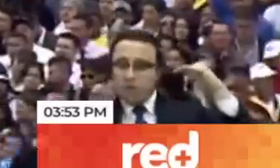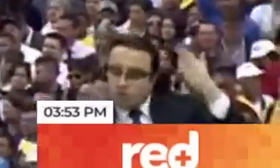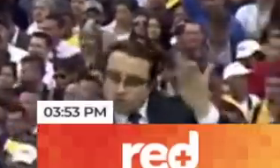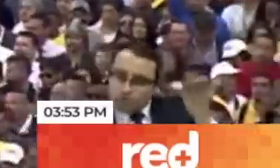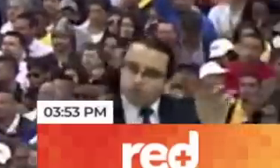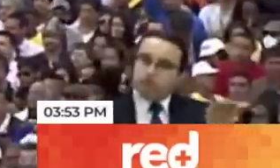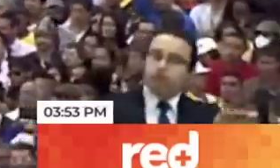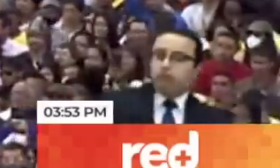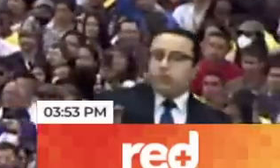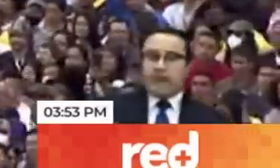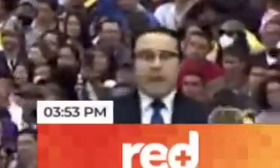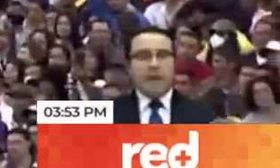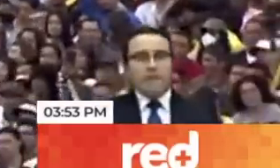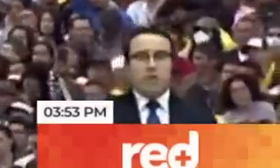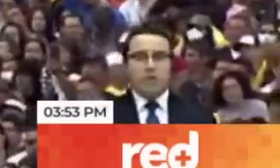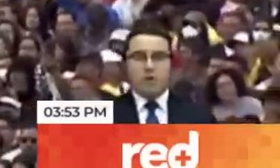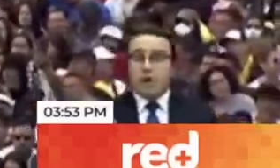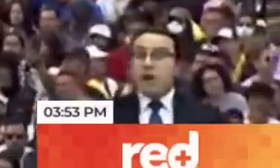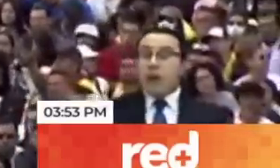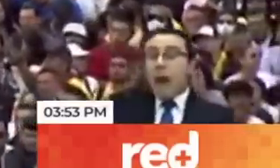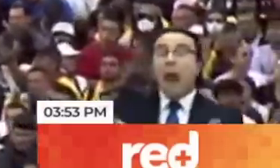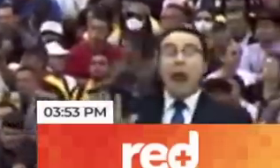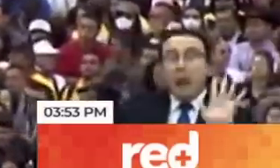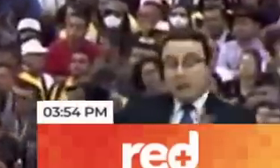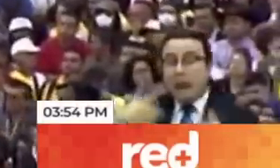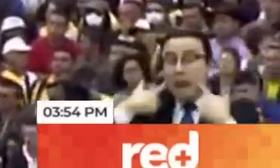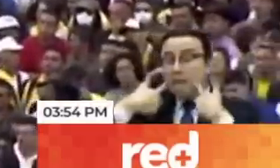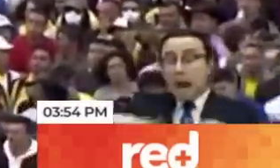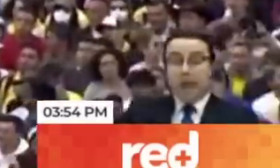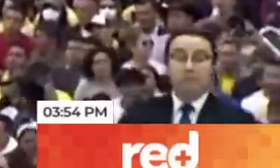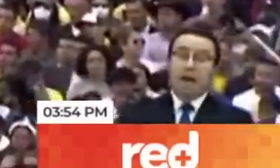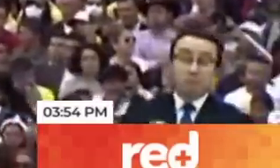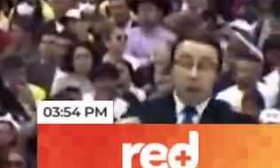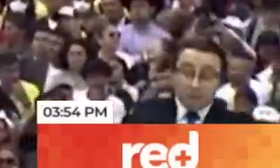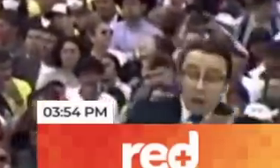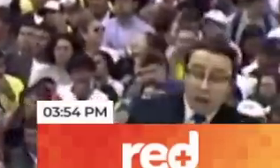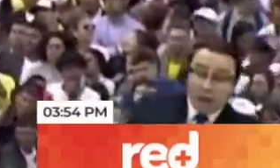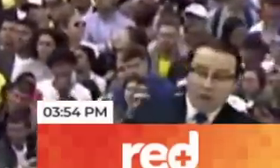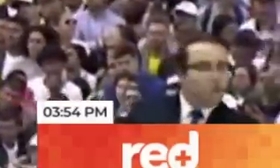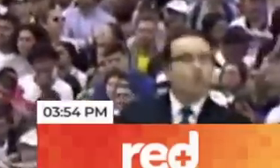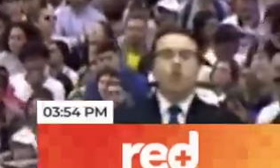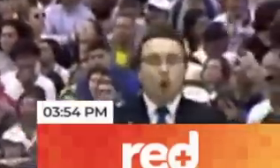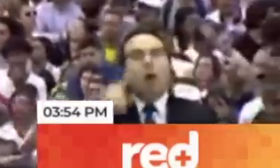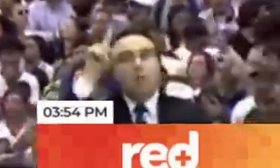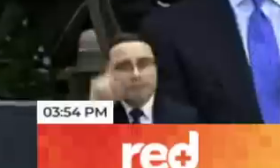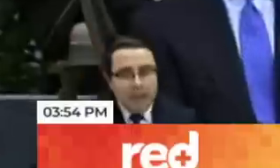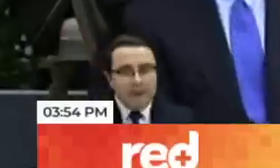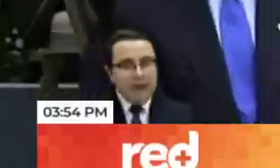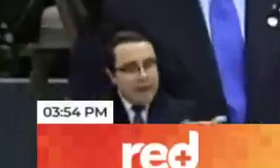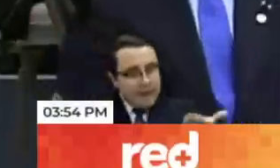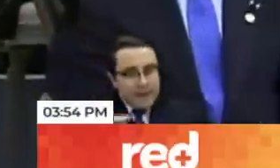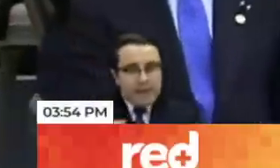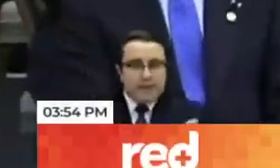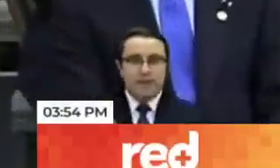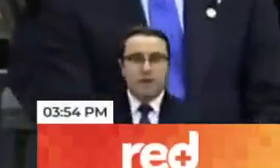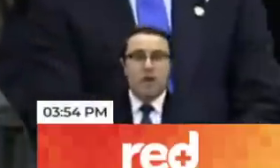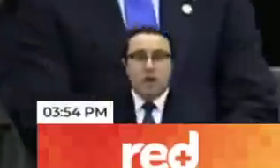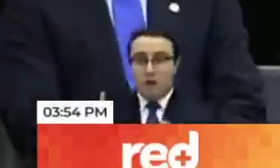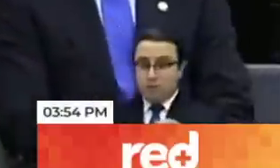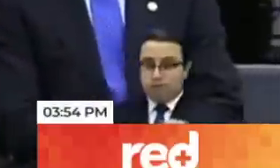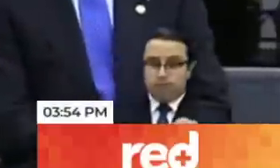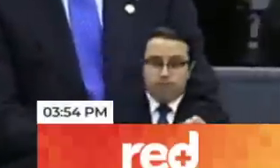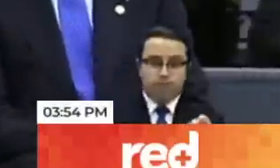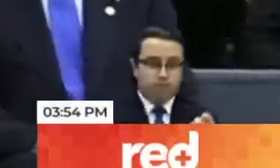parece imposible, pero que es indispensable. El cambio es lo contrario a la estabilidad, pero